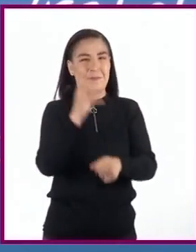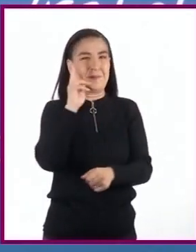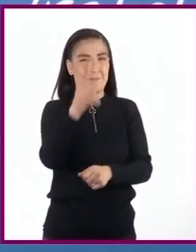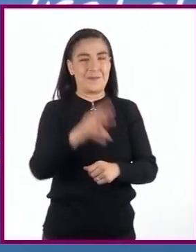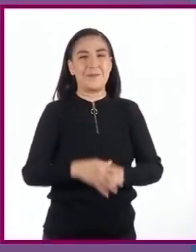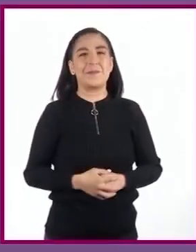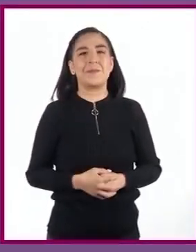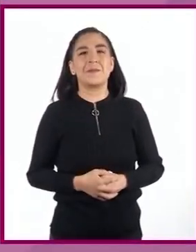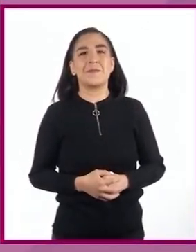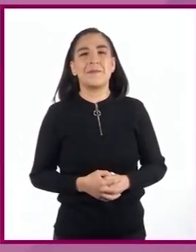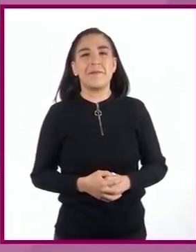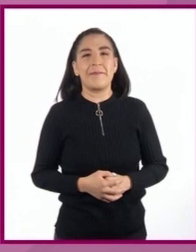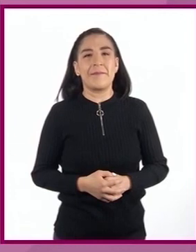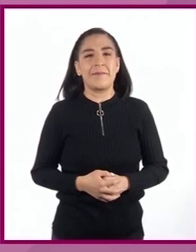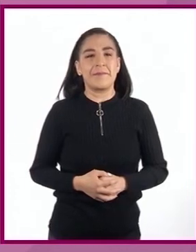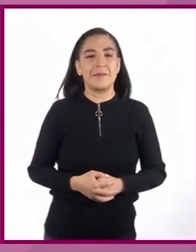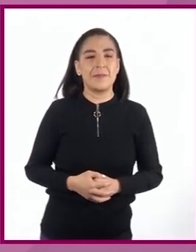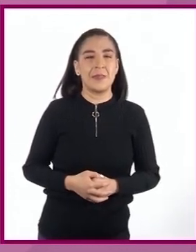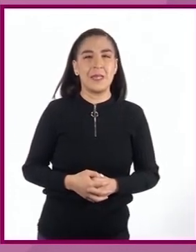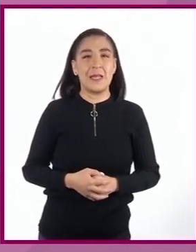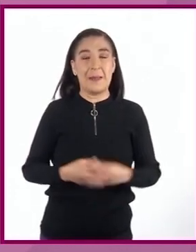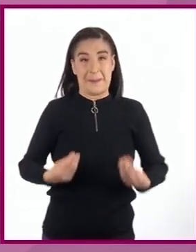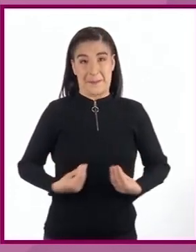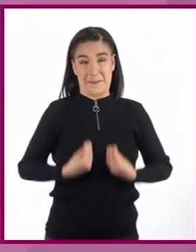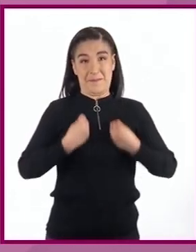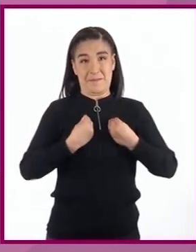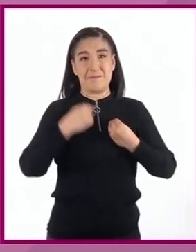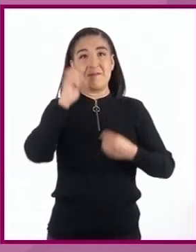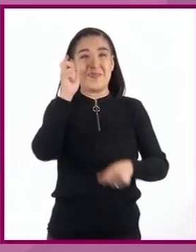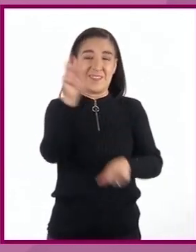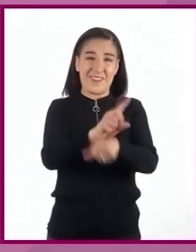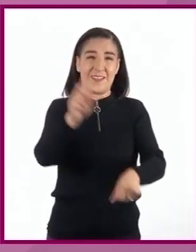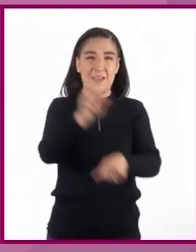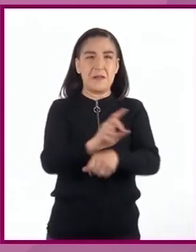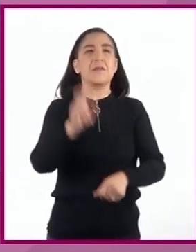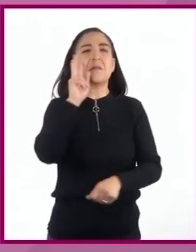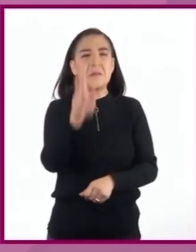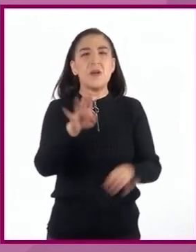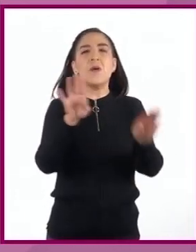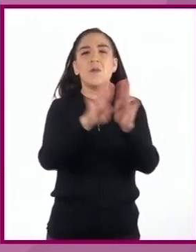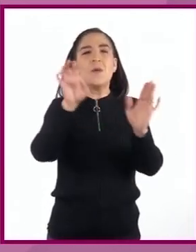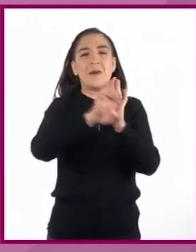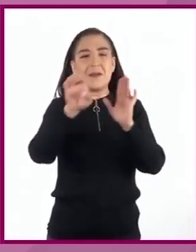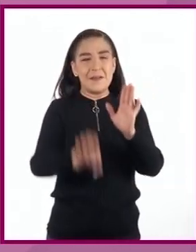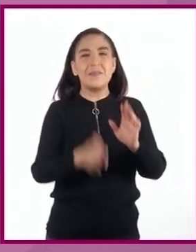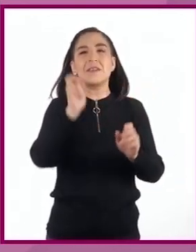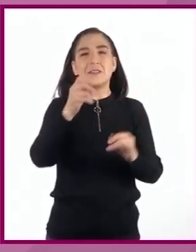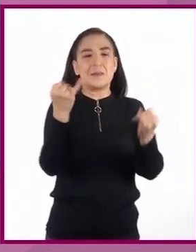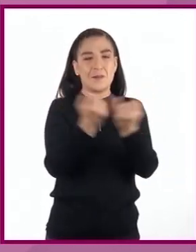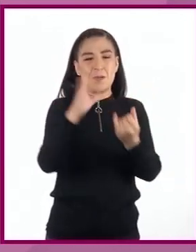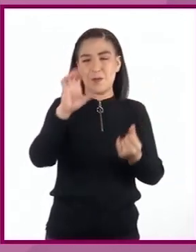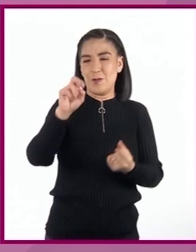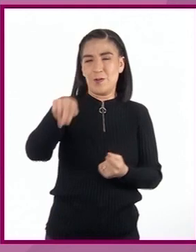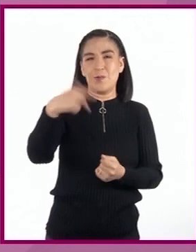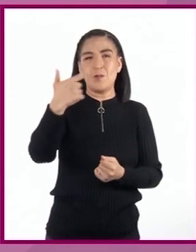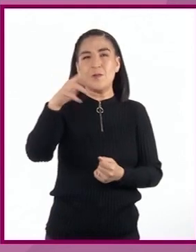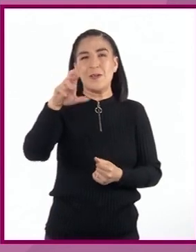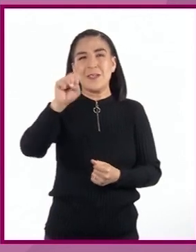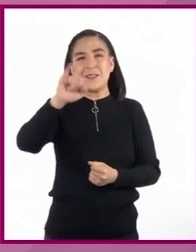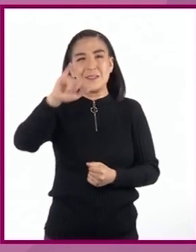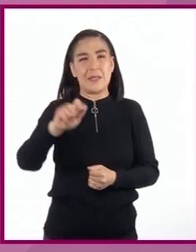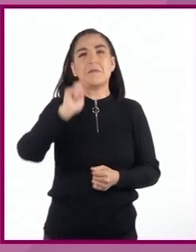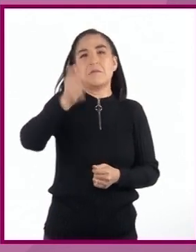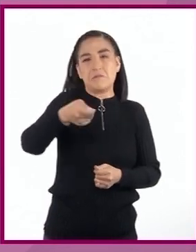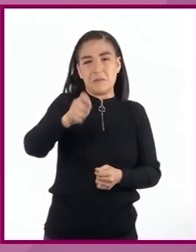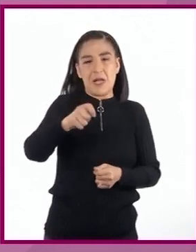continuación. En la vida real, podemos encontrar ejemplos de congruencia en nuestras llaves, pues si no